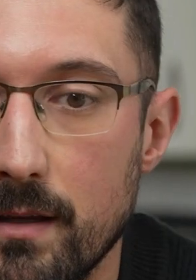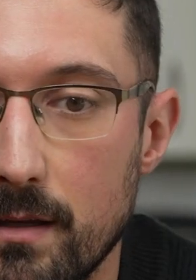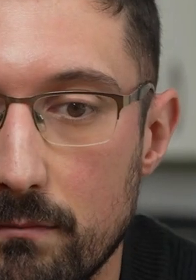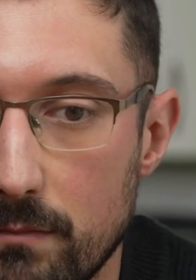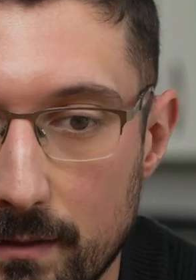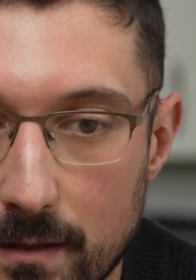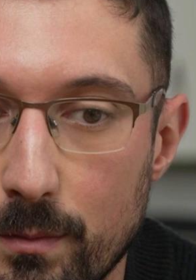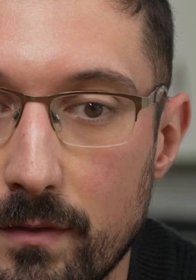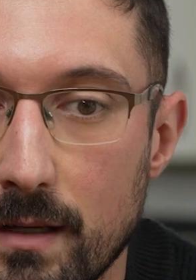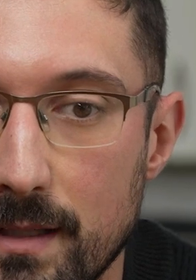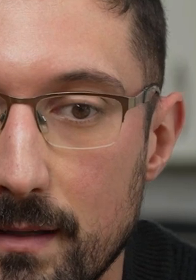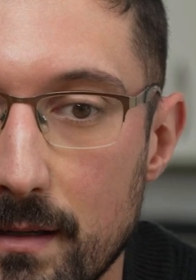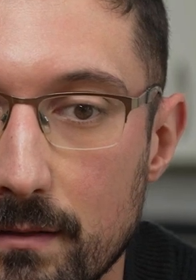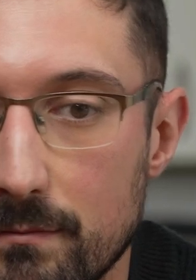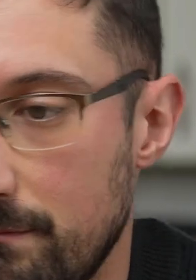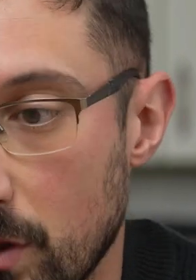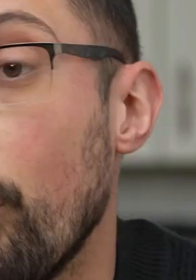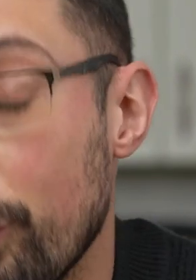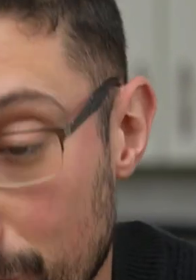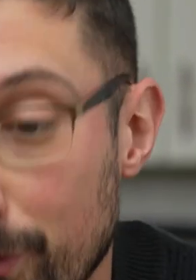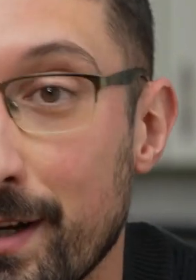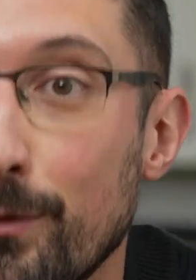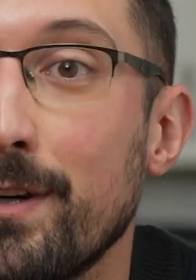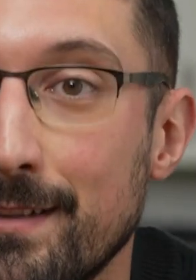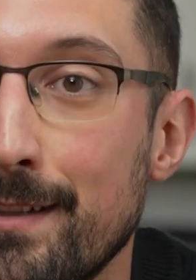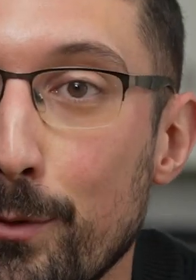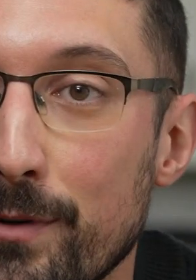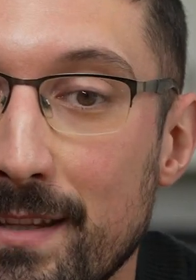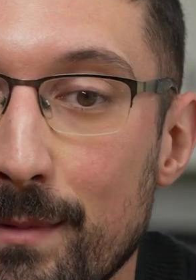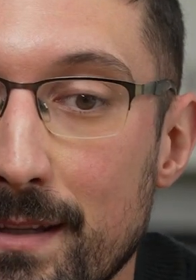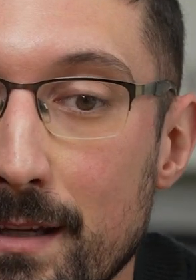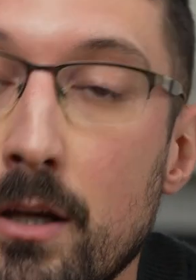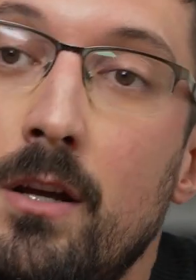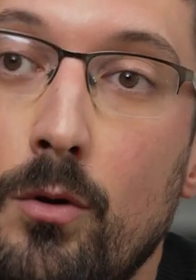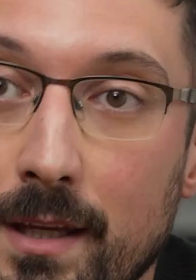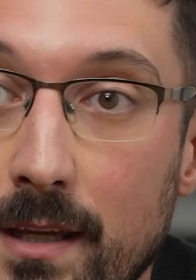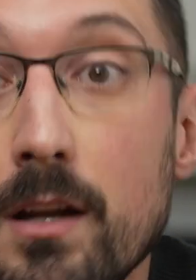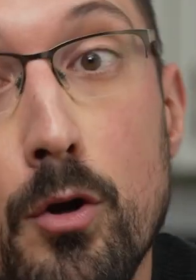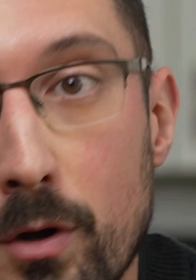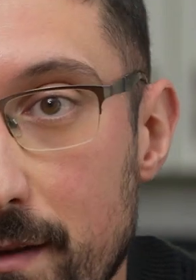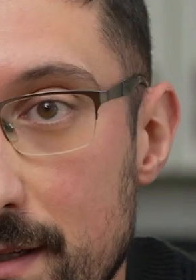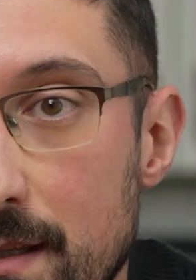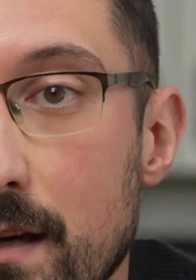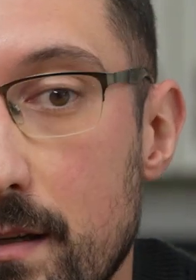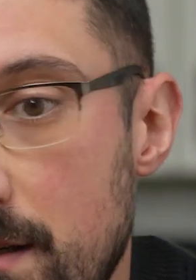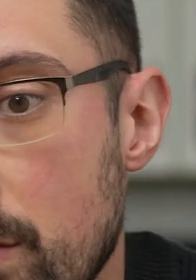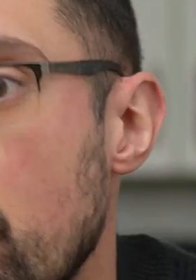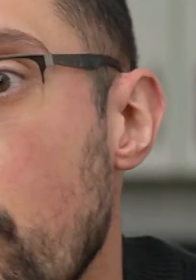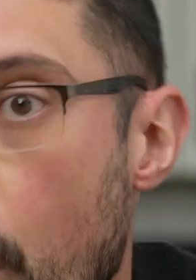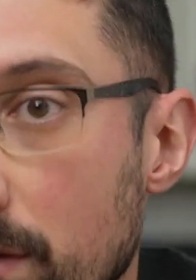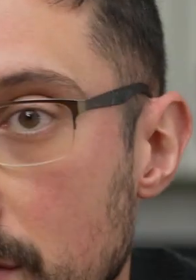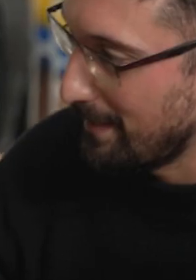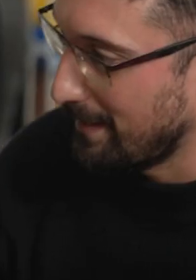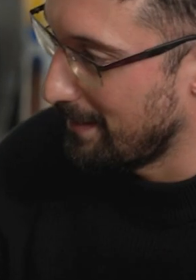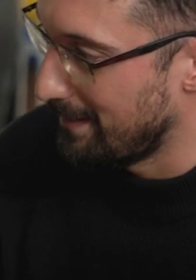que nos hace entender perfectamente, o nosotros creemos que entendemos perfectamente lo que quiere, lo que necesita y sobre